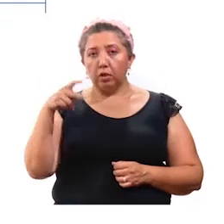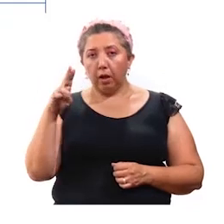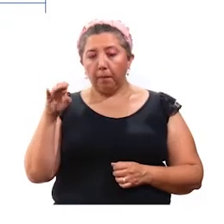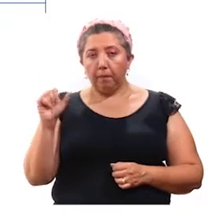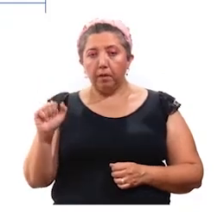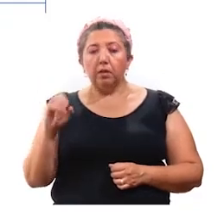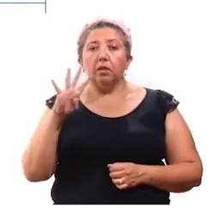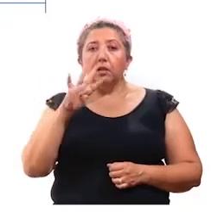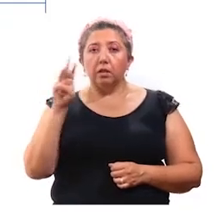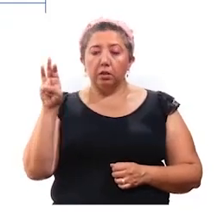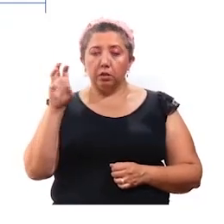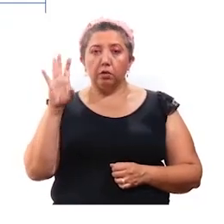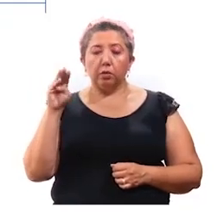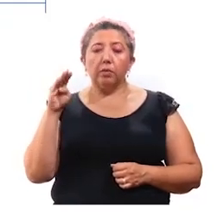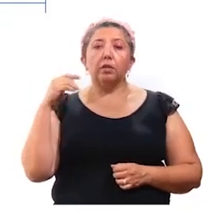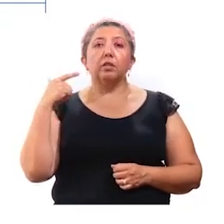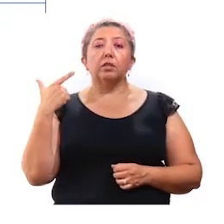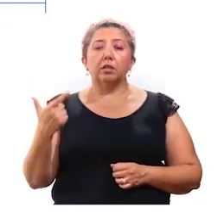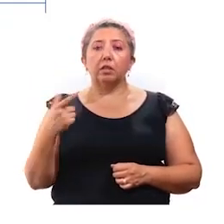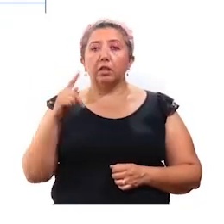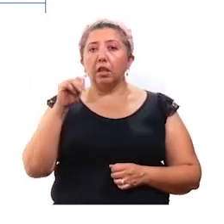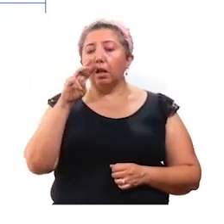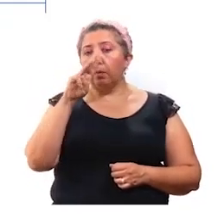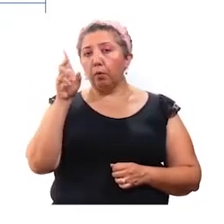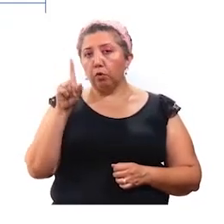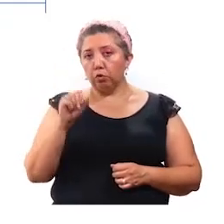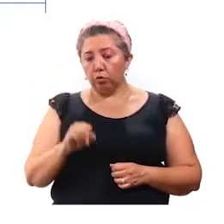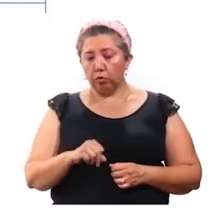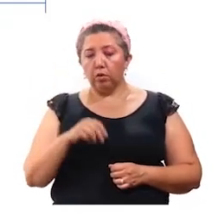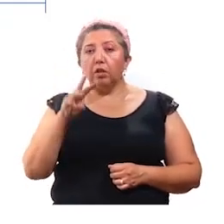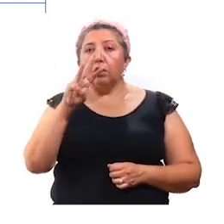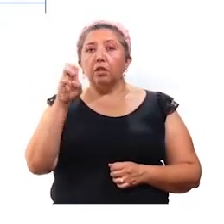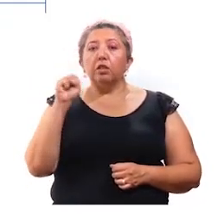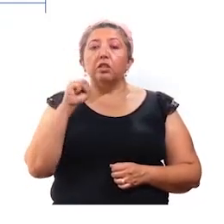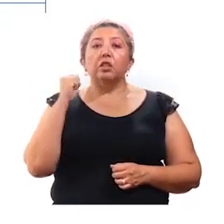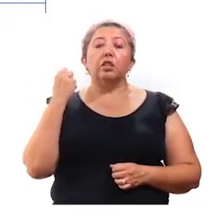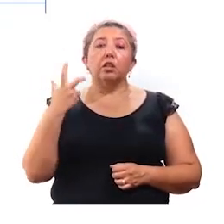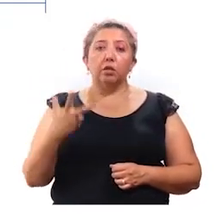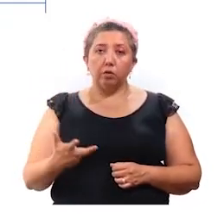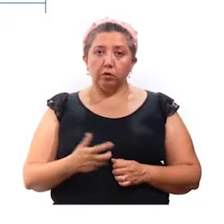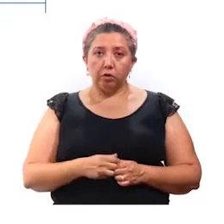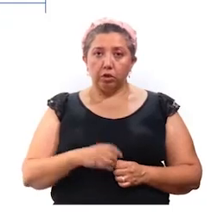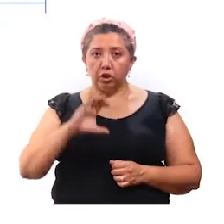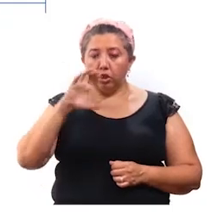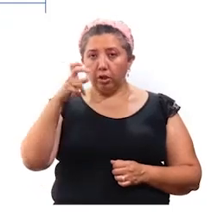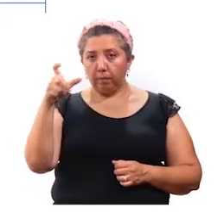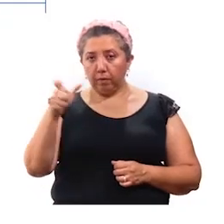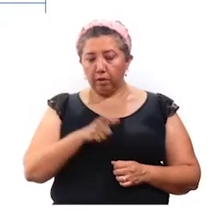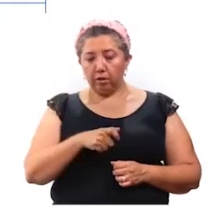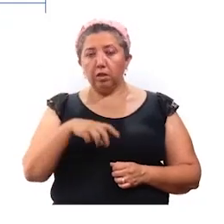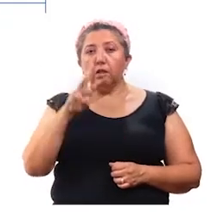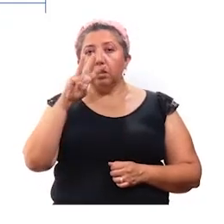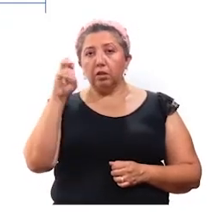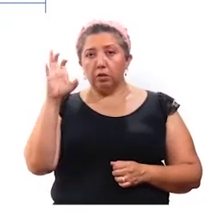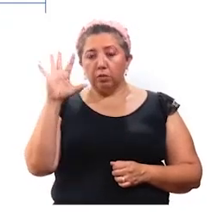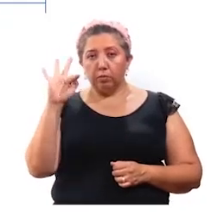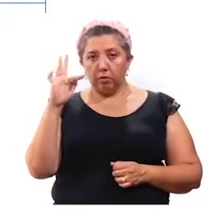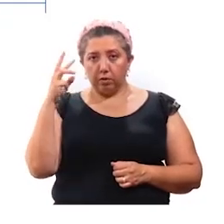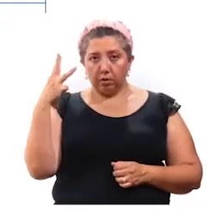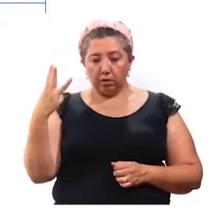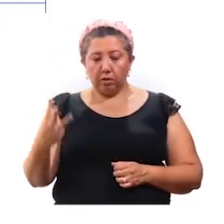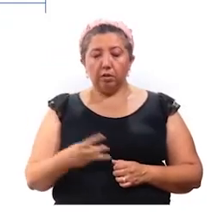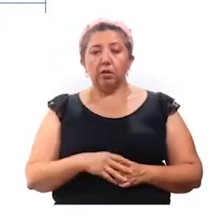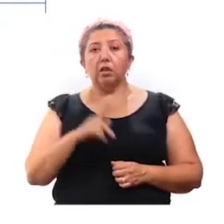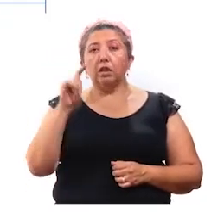Oxcuscap, 397, Temozón, 368, Chemash,